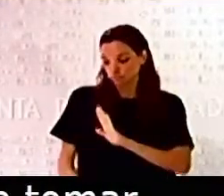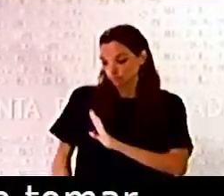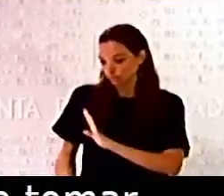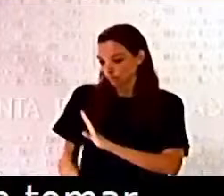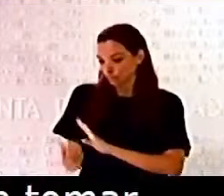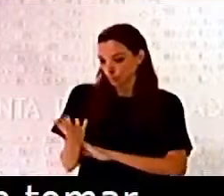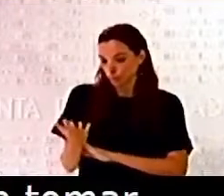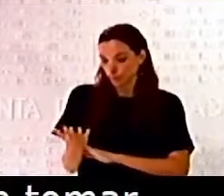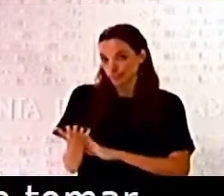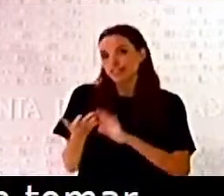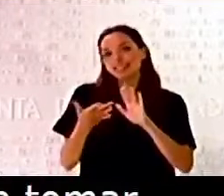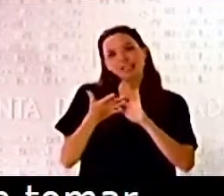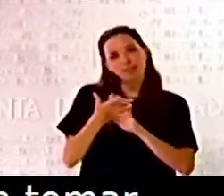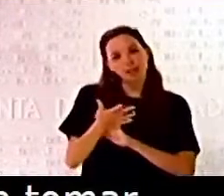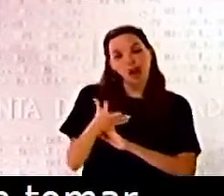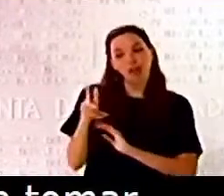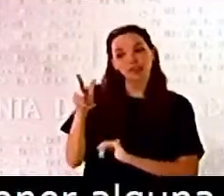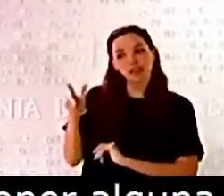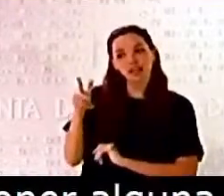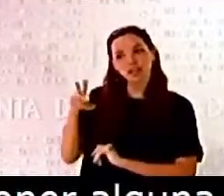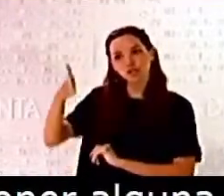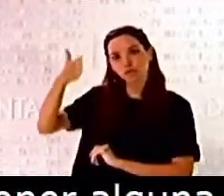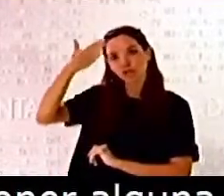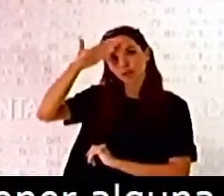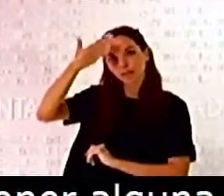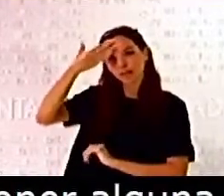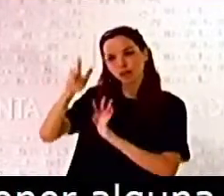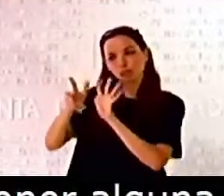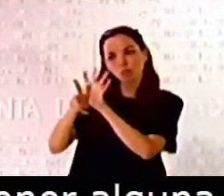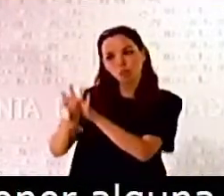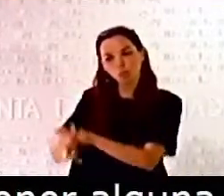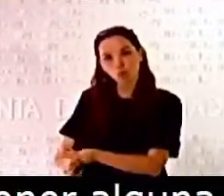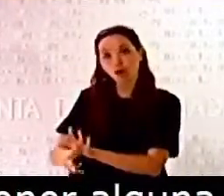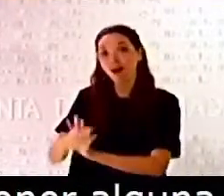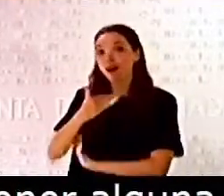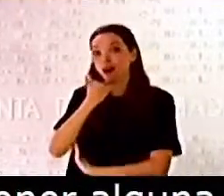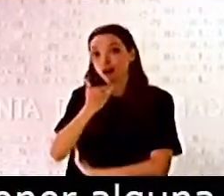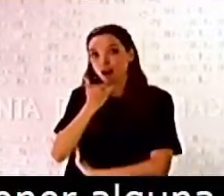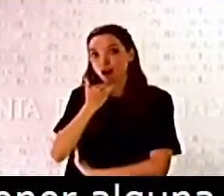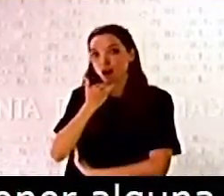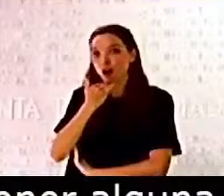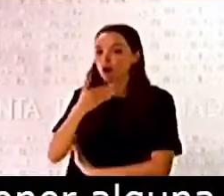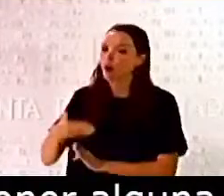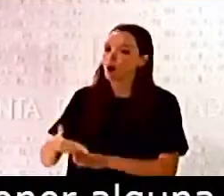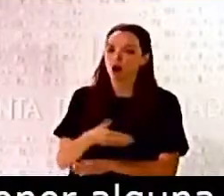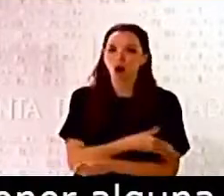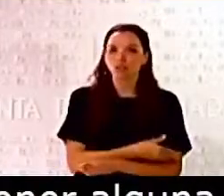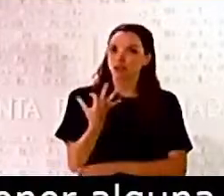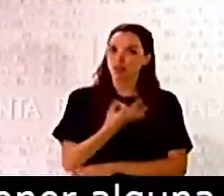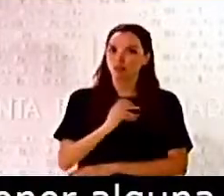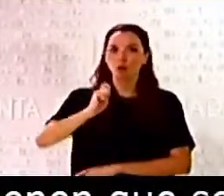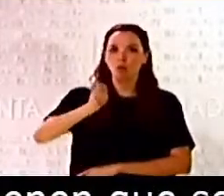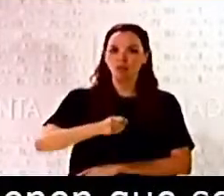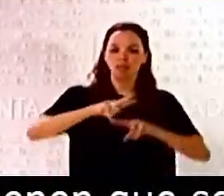alguna afectación de los derechos fundamentales, tienen que ser sometidos a ratificación judicial,